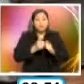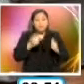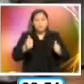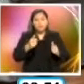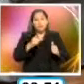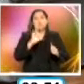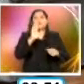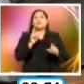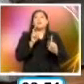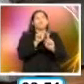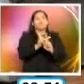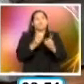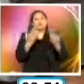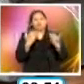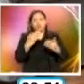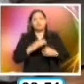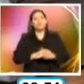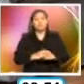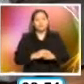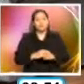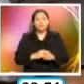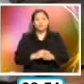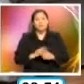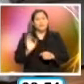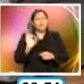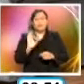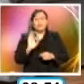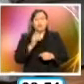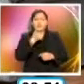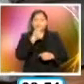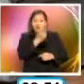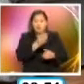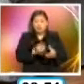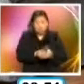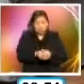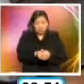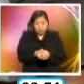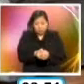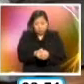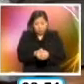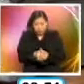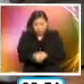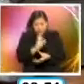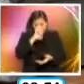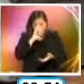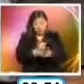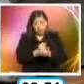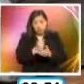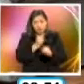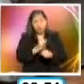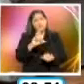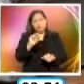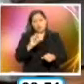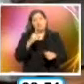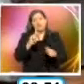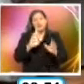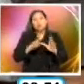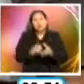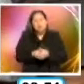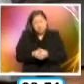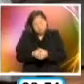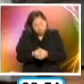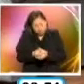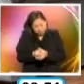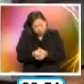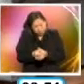sentir desprotegido. Entonces, quizás no deberíamos llamarle así como total un trauma, más sin embargo, sí los periodos de separación de mamá y